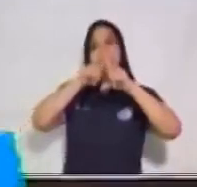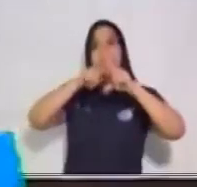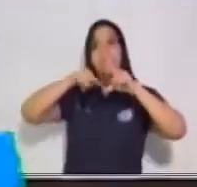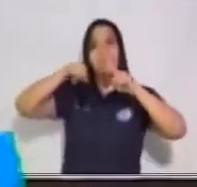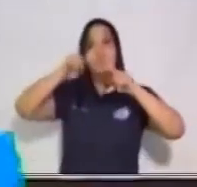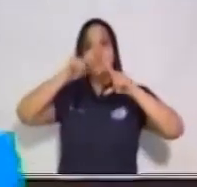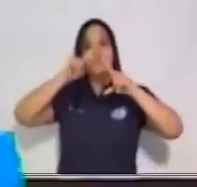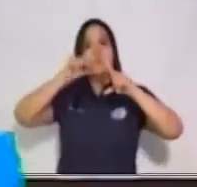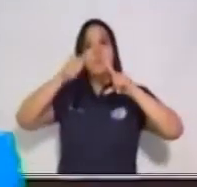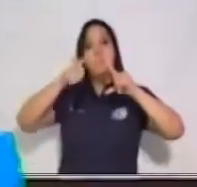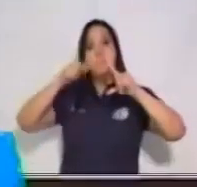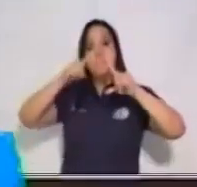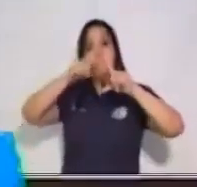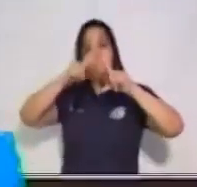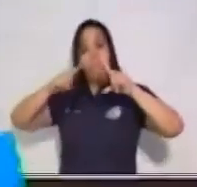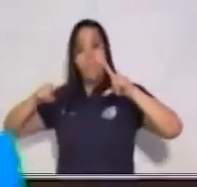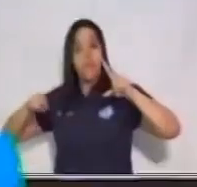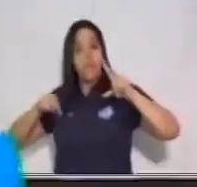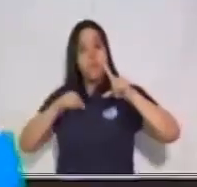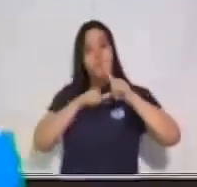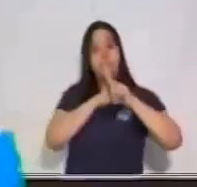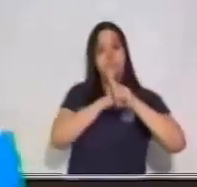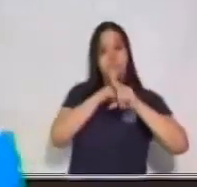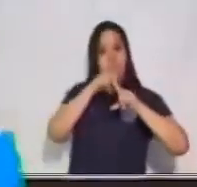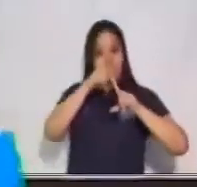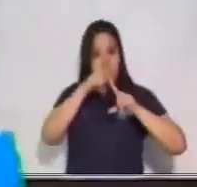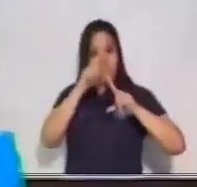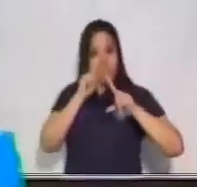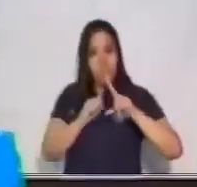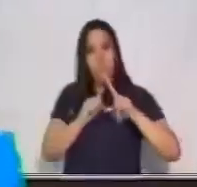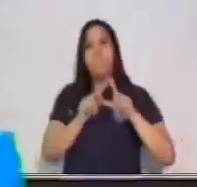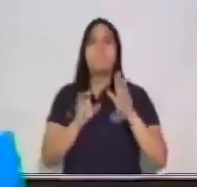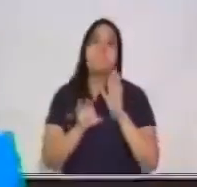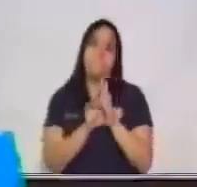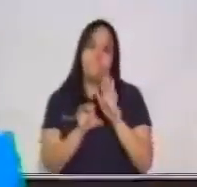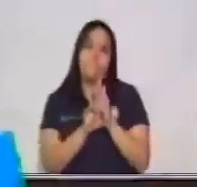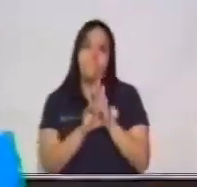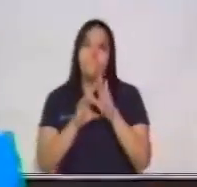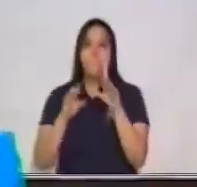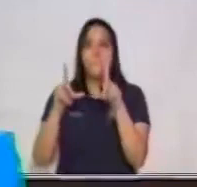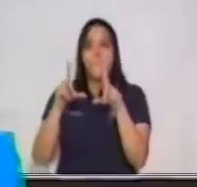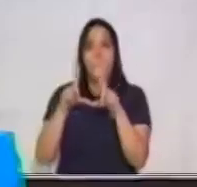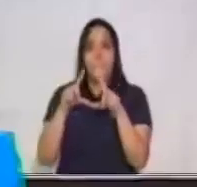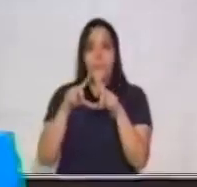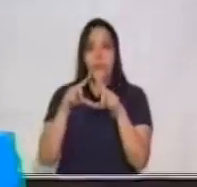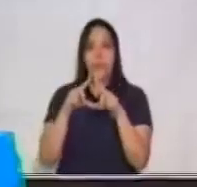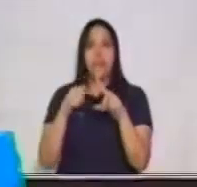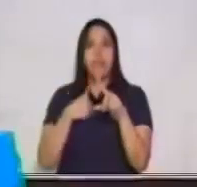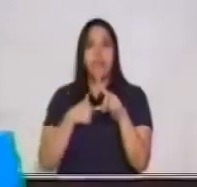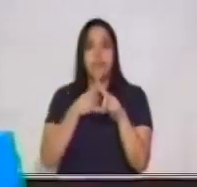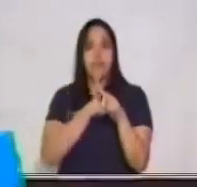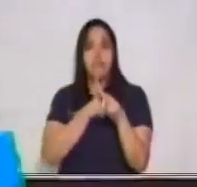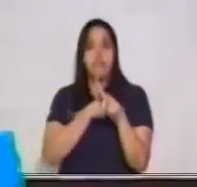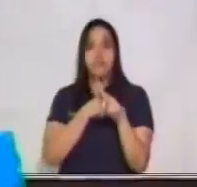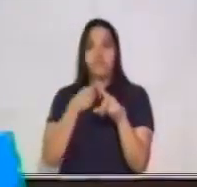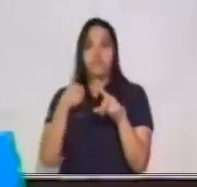los lados que tenemos a la par. Entonces, si queremos encontrar A,